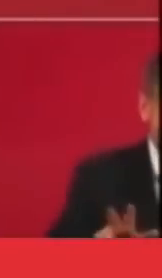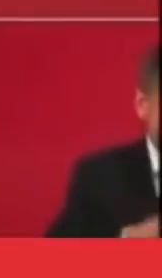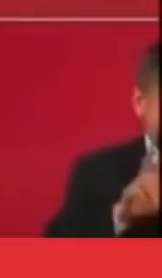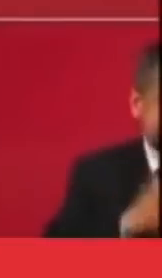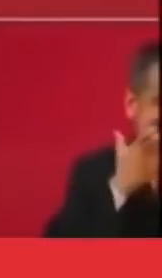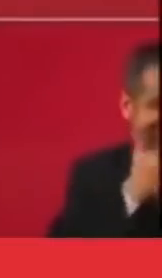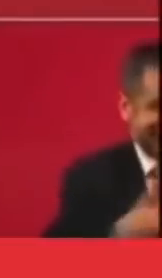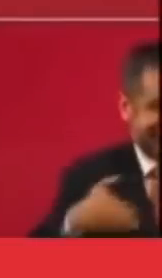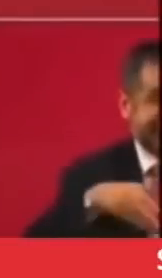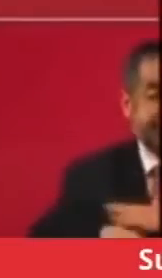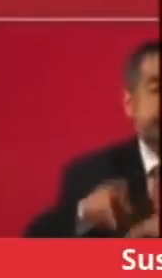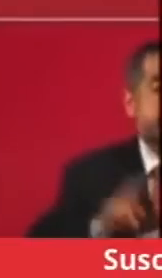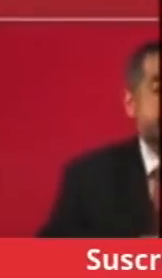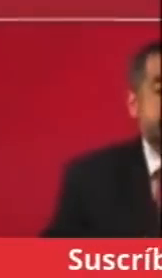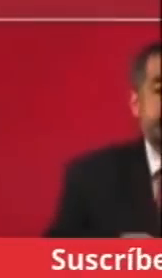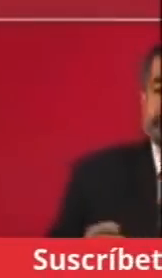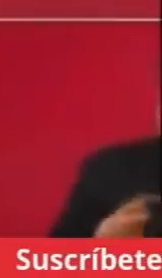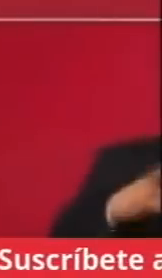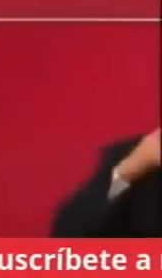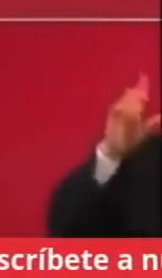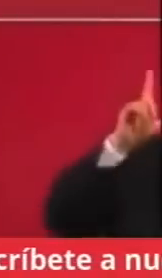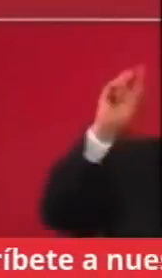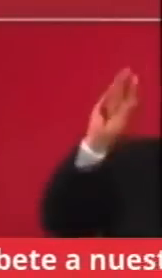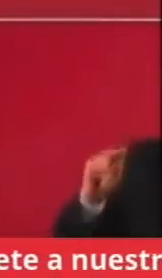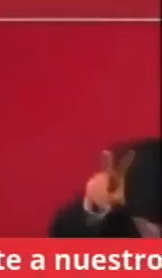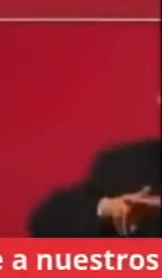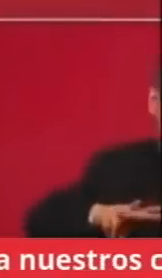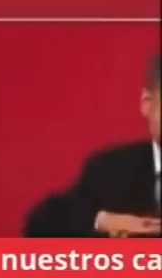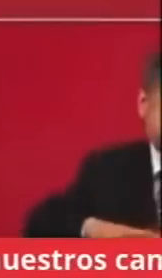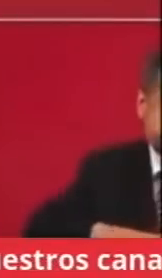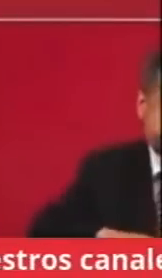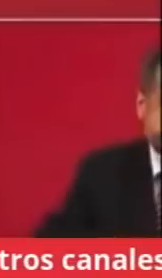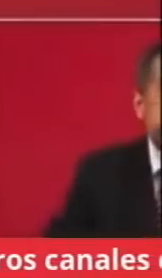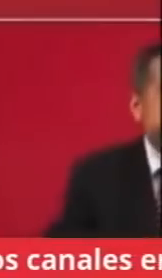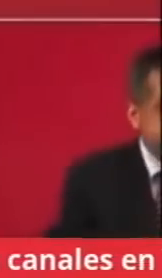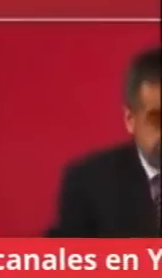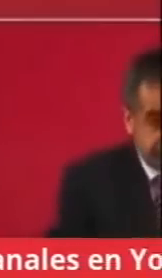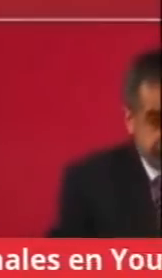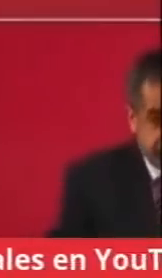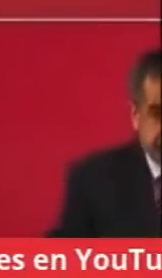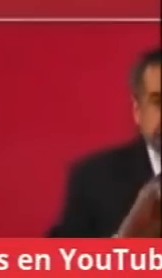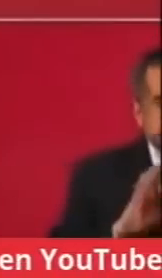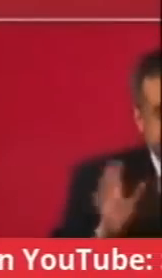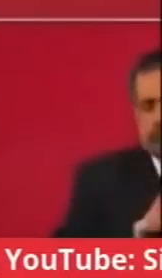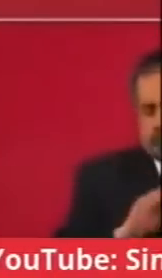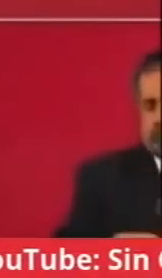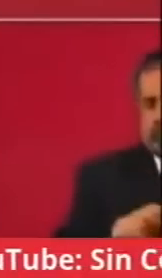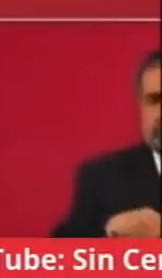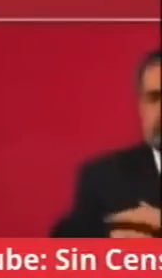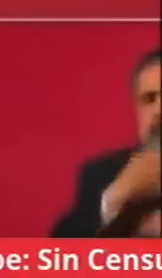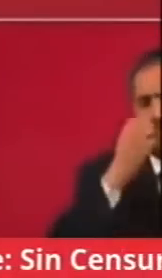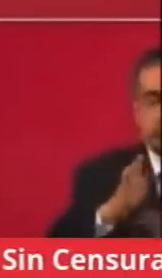los inversionistas que podrían llegar con la nueva administración Biden a estas tierras en los próximos meses. No tiene